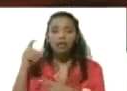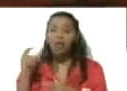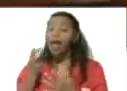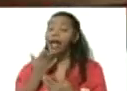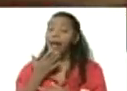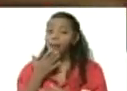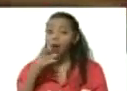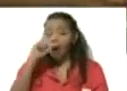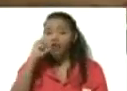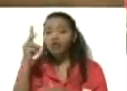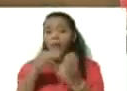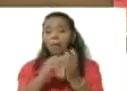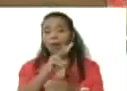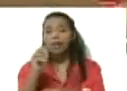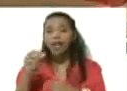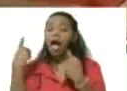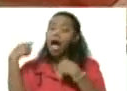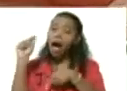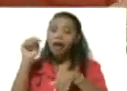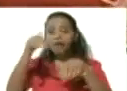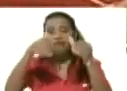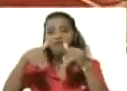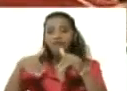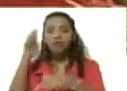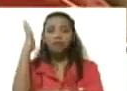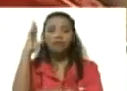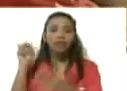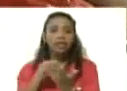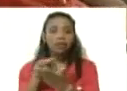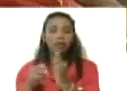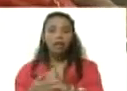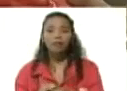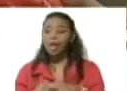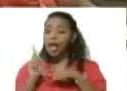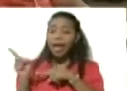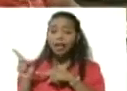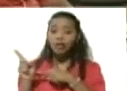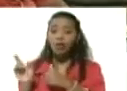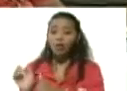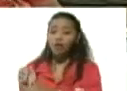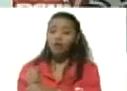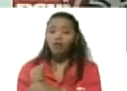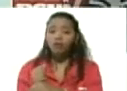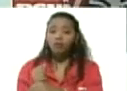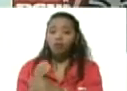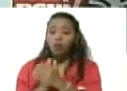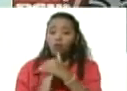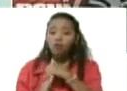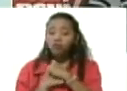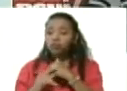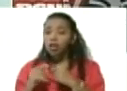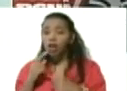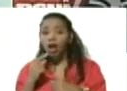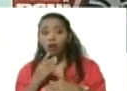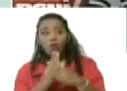año 2020 hay elecciones parlamentarias, eso no está sujeto a ninguna